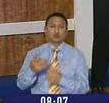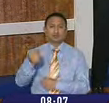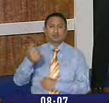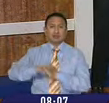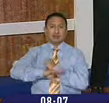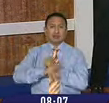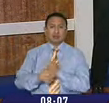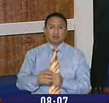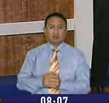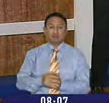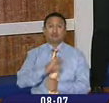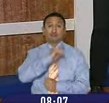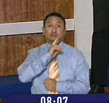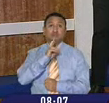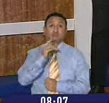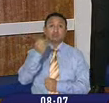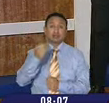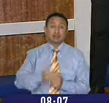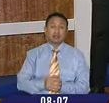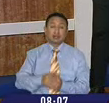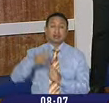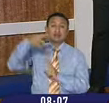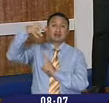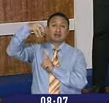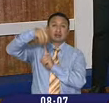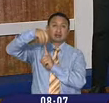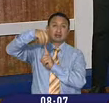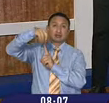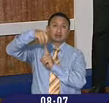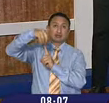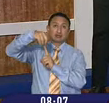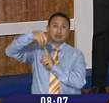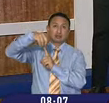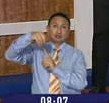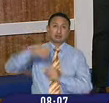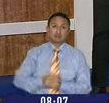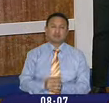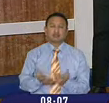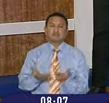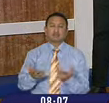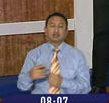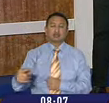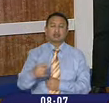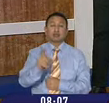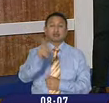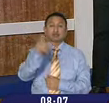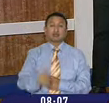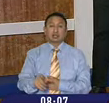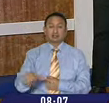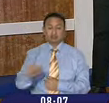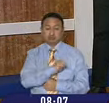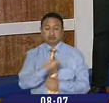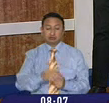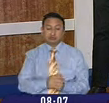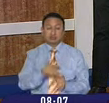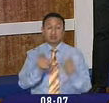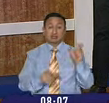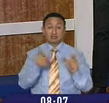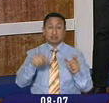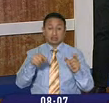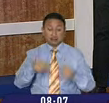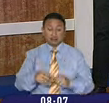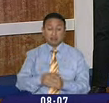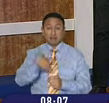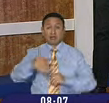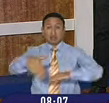allá en un local de comidas. Así es, en San Antonio de Pichincha. El hecho dejó una persona herida. La delincuencia acecha también a